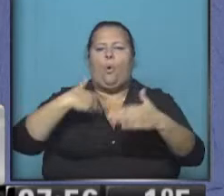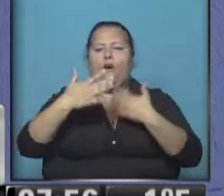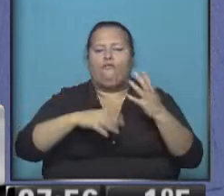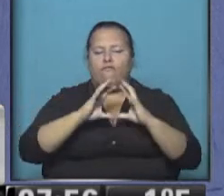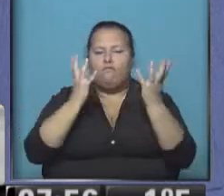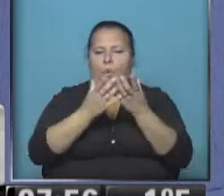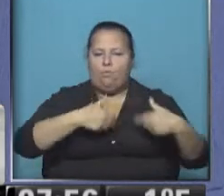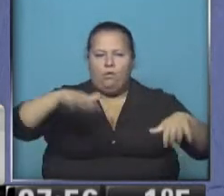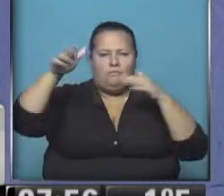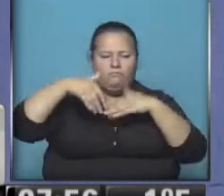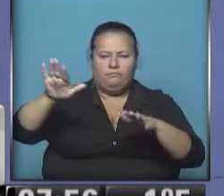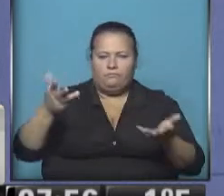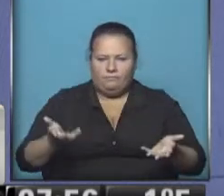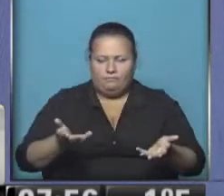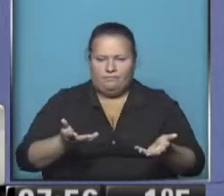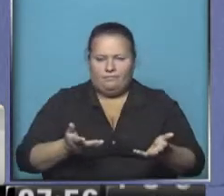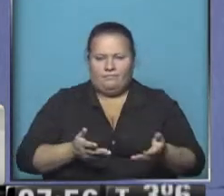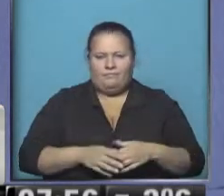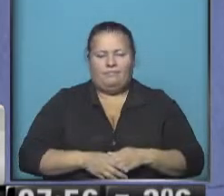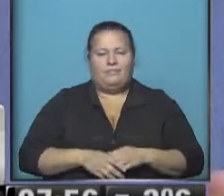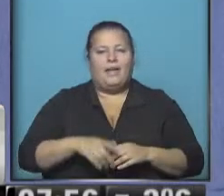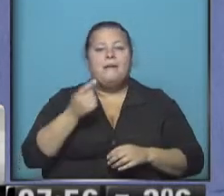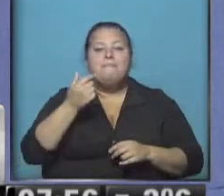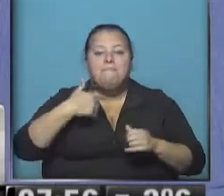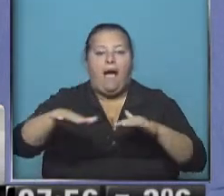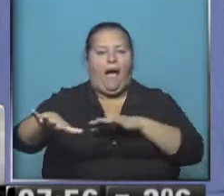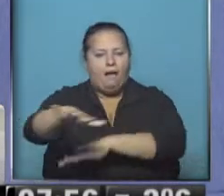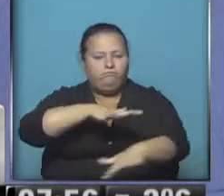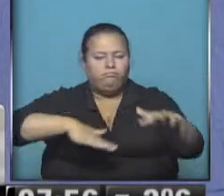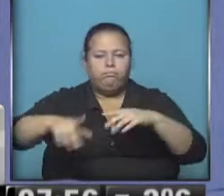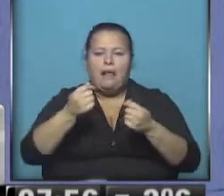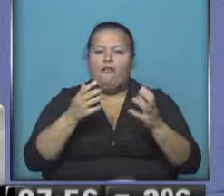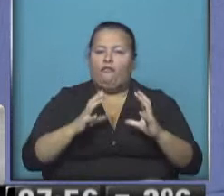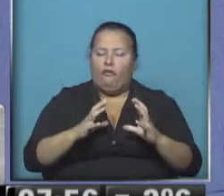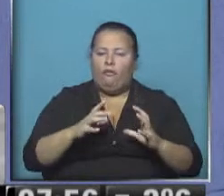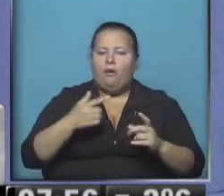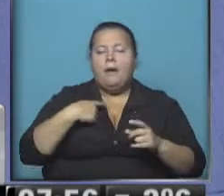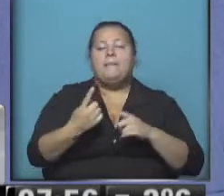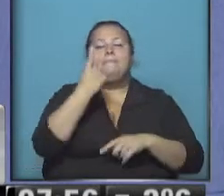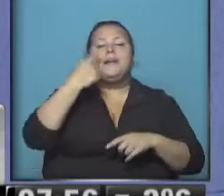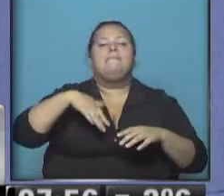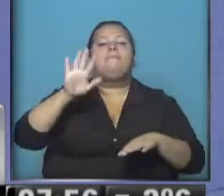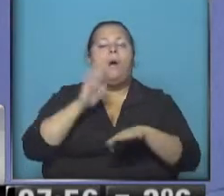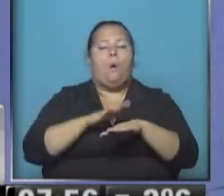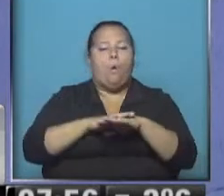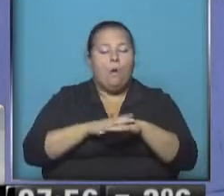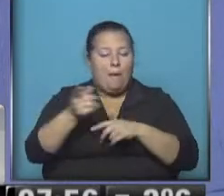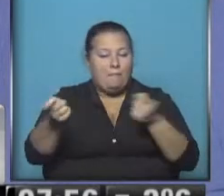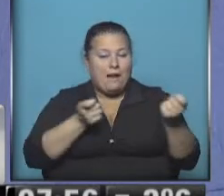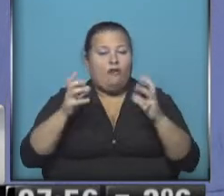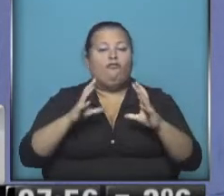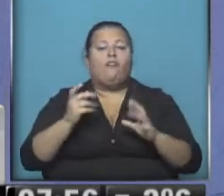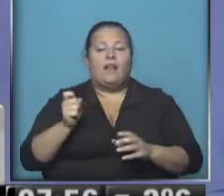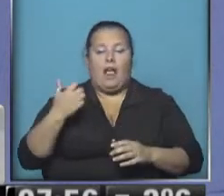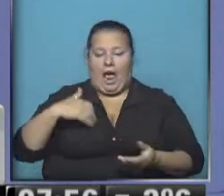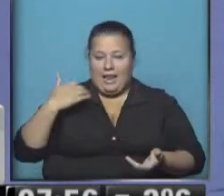fútbol hacia el mundo. El gran dinero que se mueve en el fútbol, uno de los principales involucrados en ese mercado de fútbol